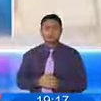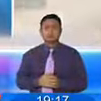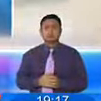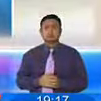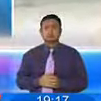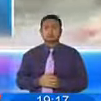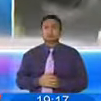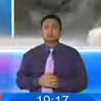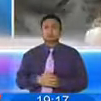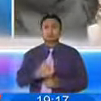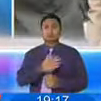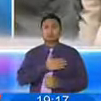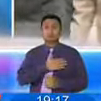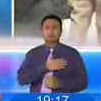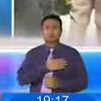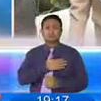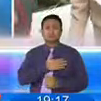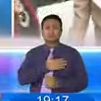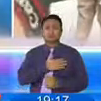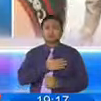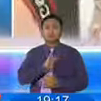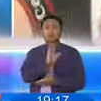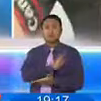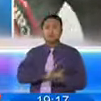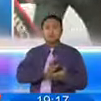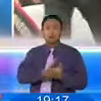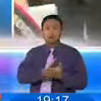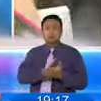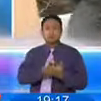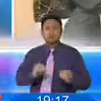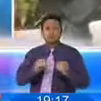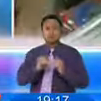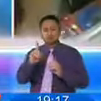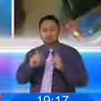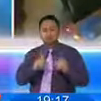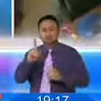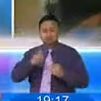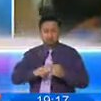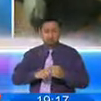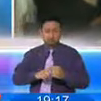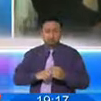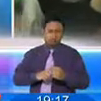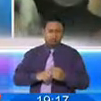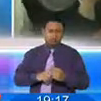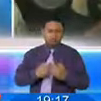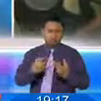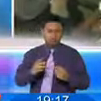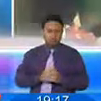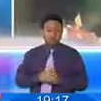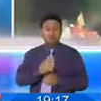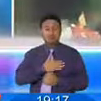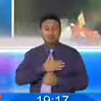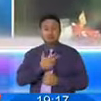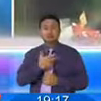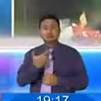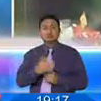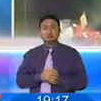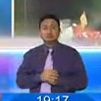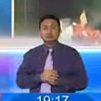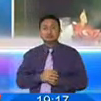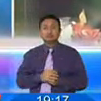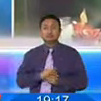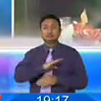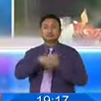aumentar, incrementar mi presencia en los barrios, no solamente en la ciudad de Quito, sino mis recorridos a través